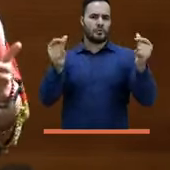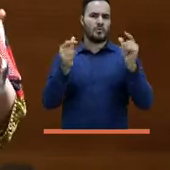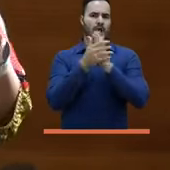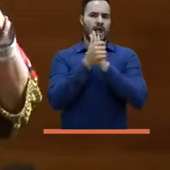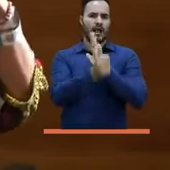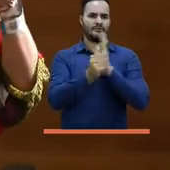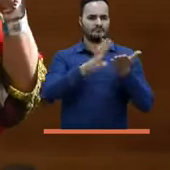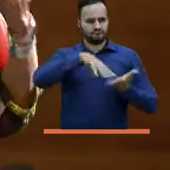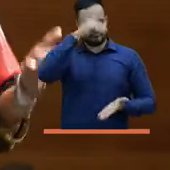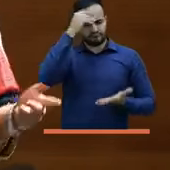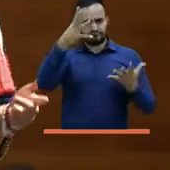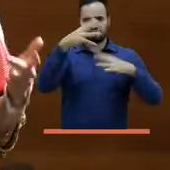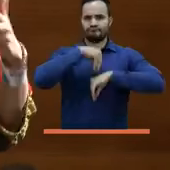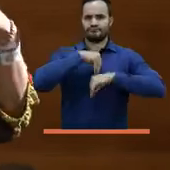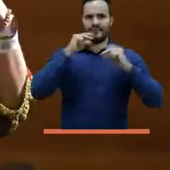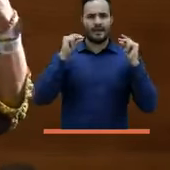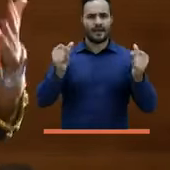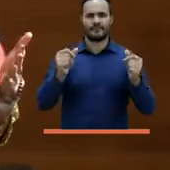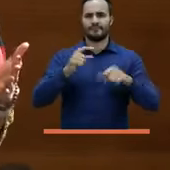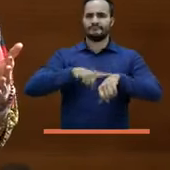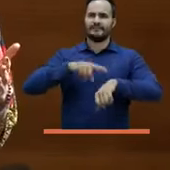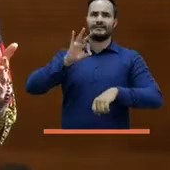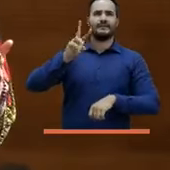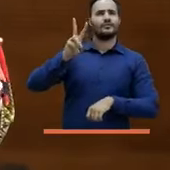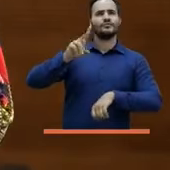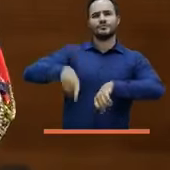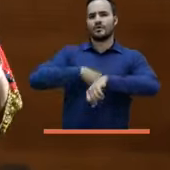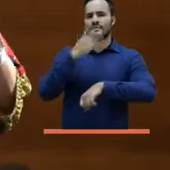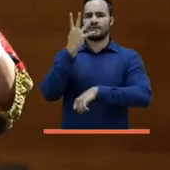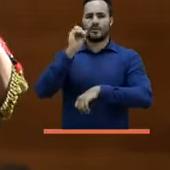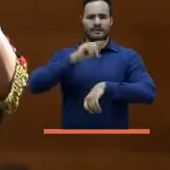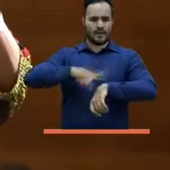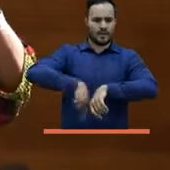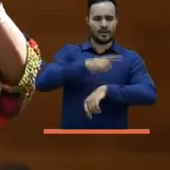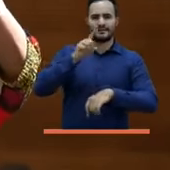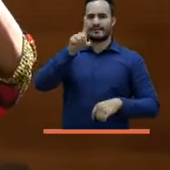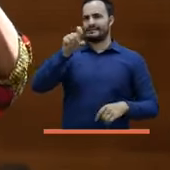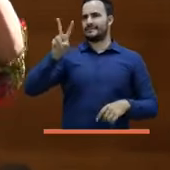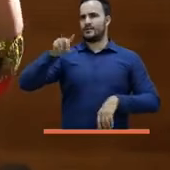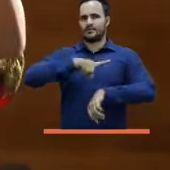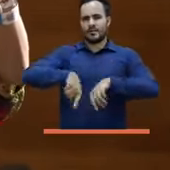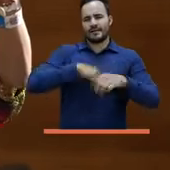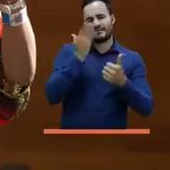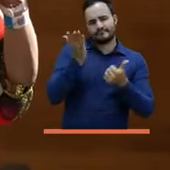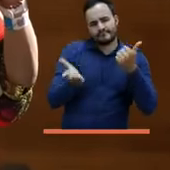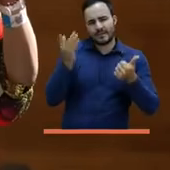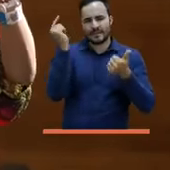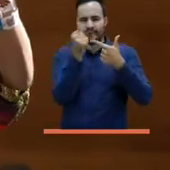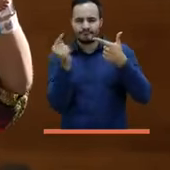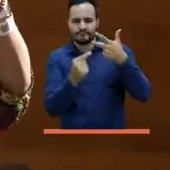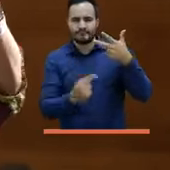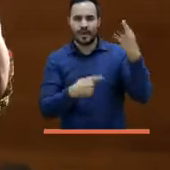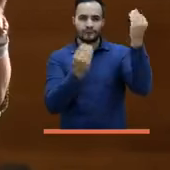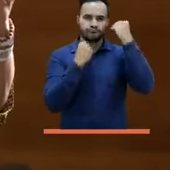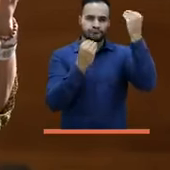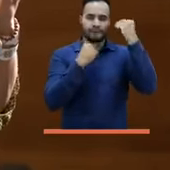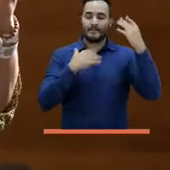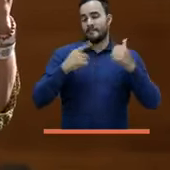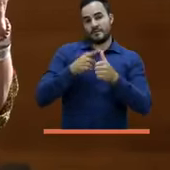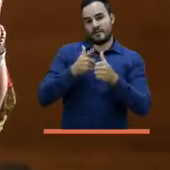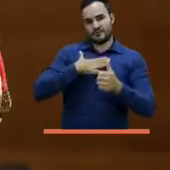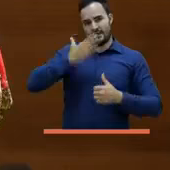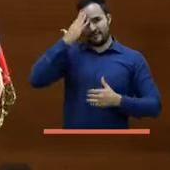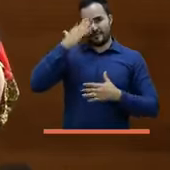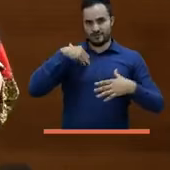32 horas 40 horas 72 horas entonces lo primero es ya reconocí cuáles son esas cosas para las cuales